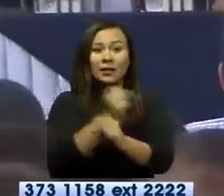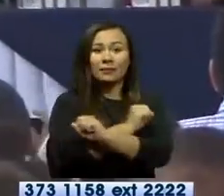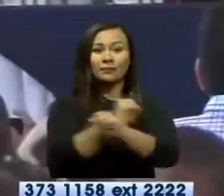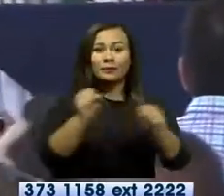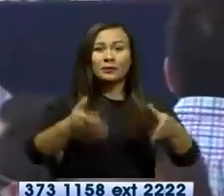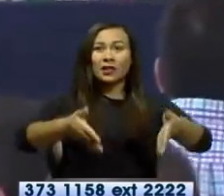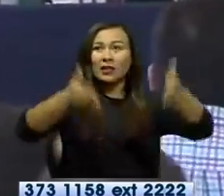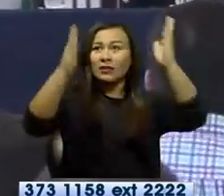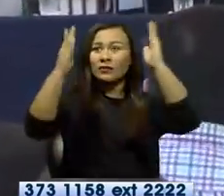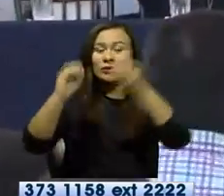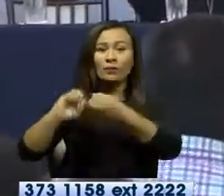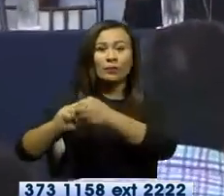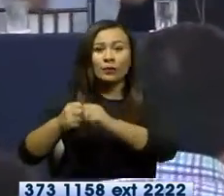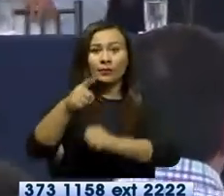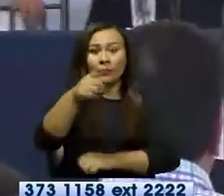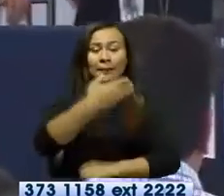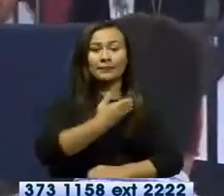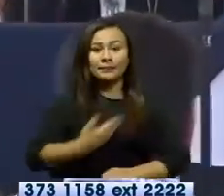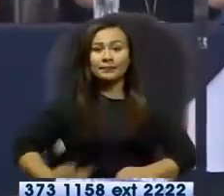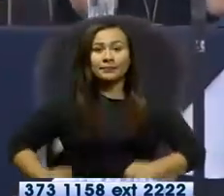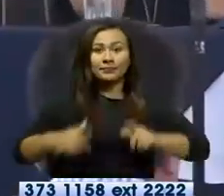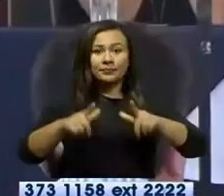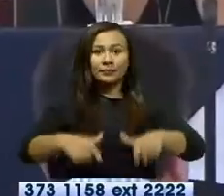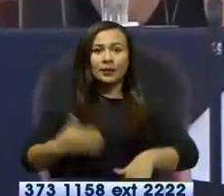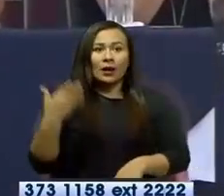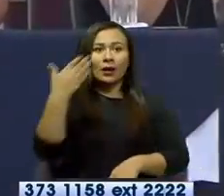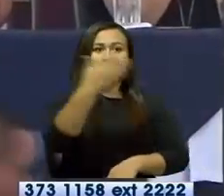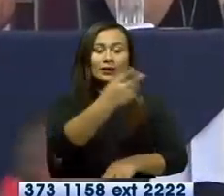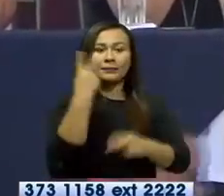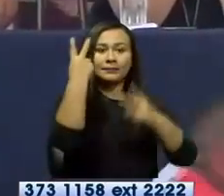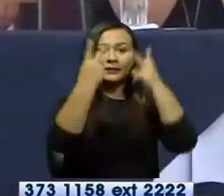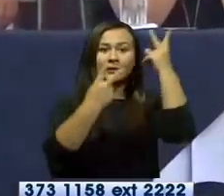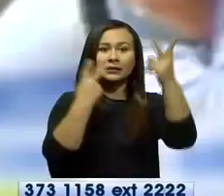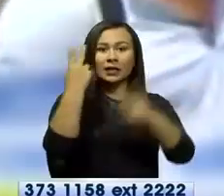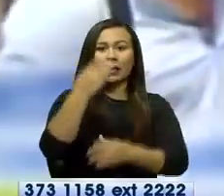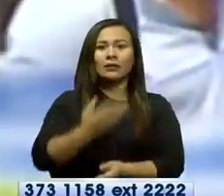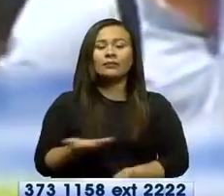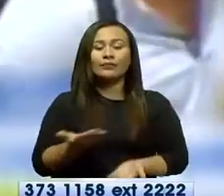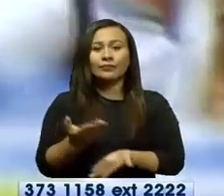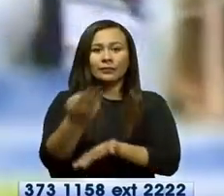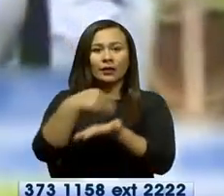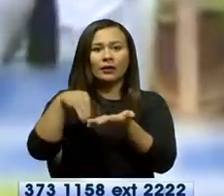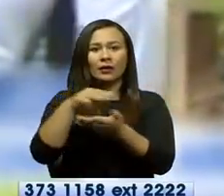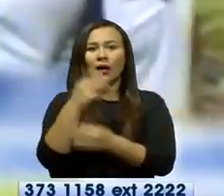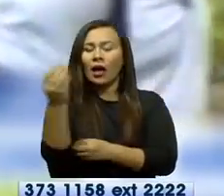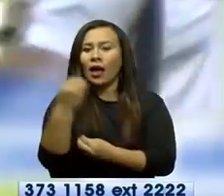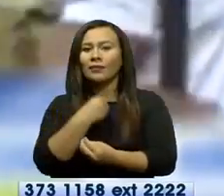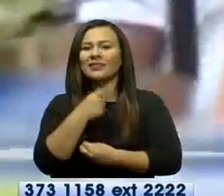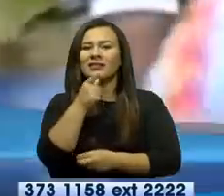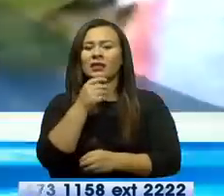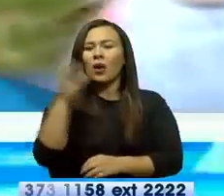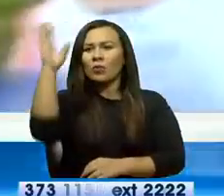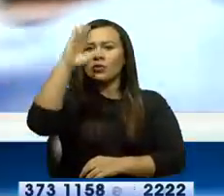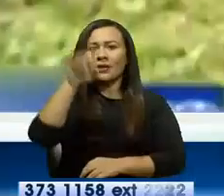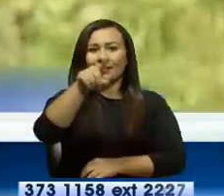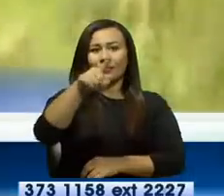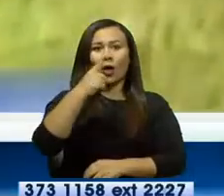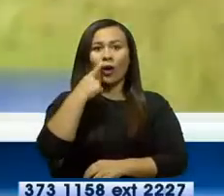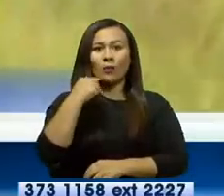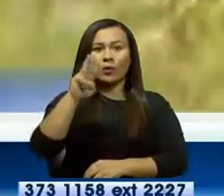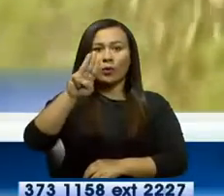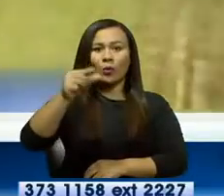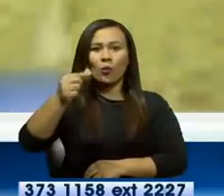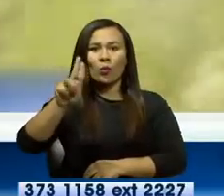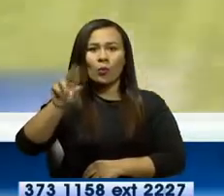Durante su visita a Manabí, el presidente de la República, Lenín Moreno, dio un ultimátum al disidente de la ex guerrilla de la FARC, Walter Patricio Arizala,